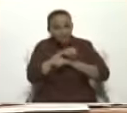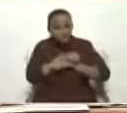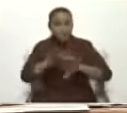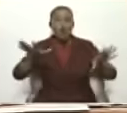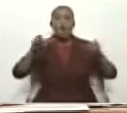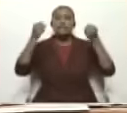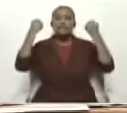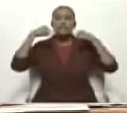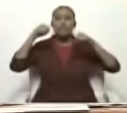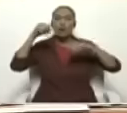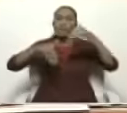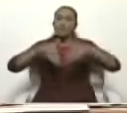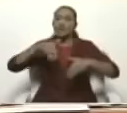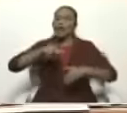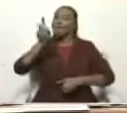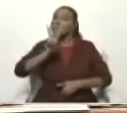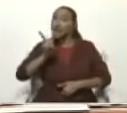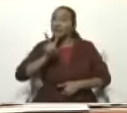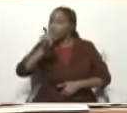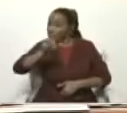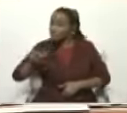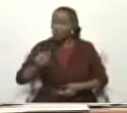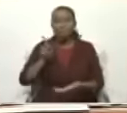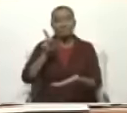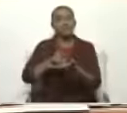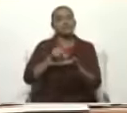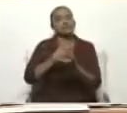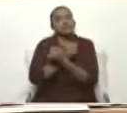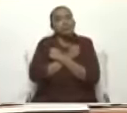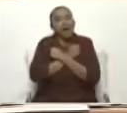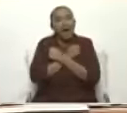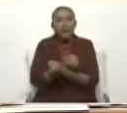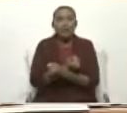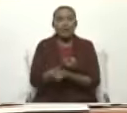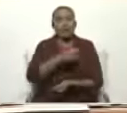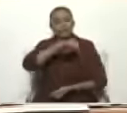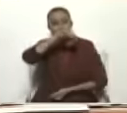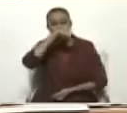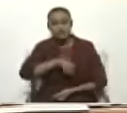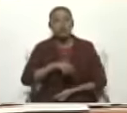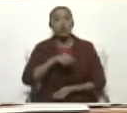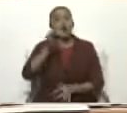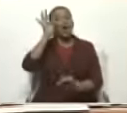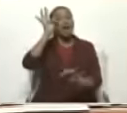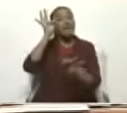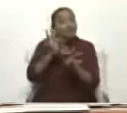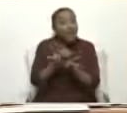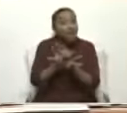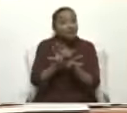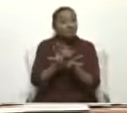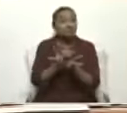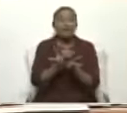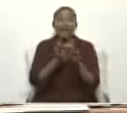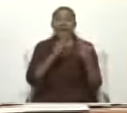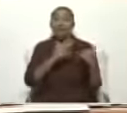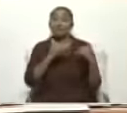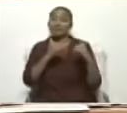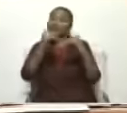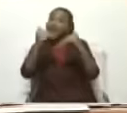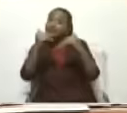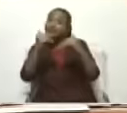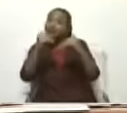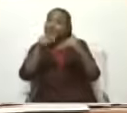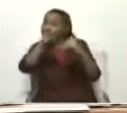por pasión, por amor. Ahí es fe. La esperanza está en la calle, la esperanza está en la calle, es auténtico,